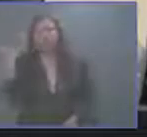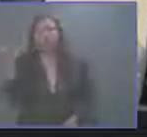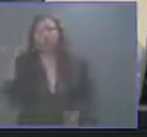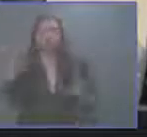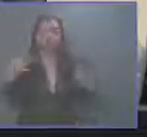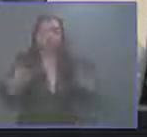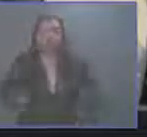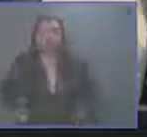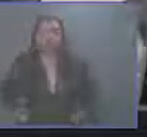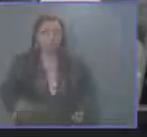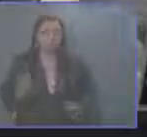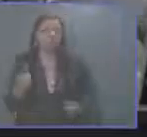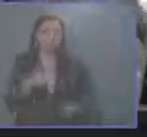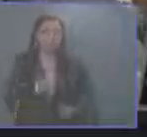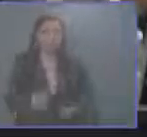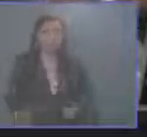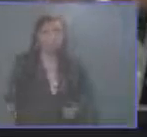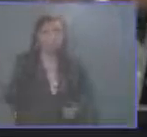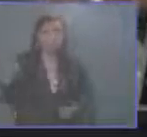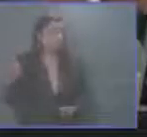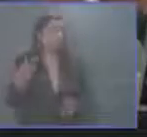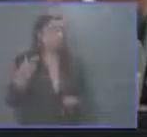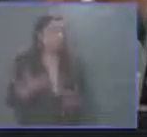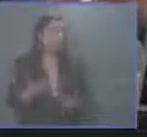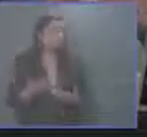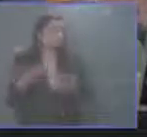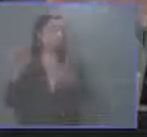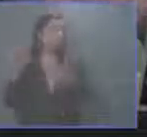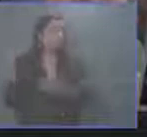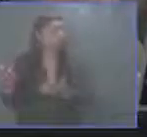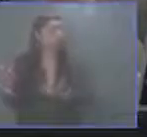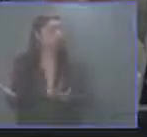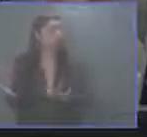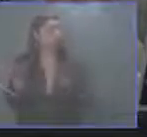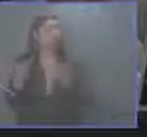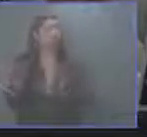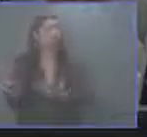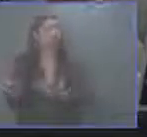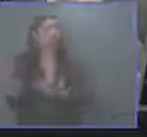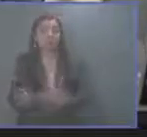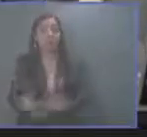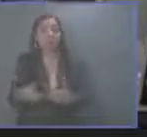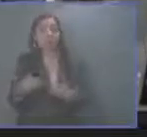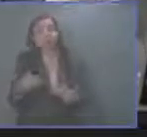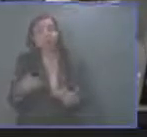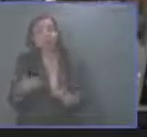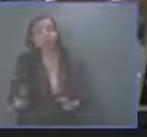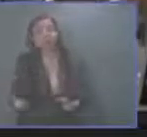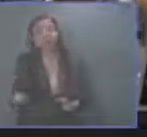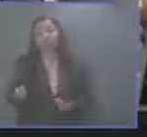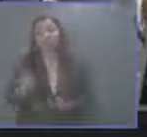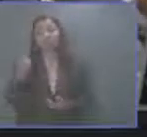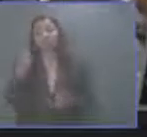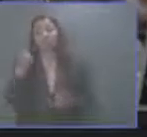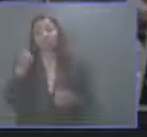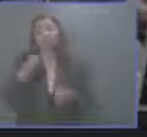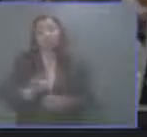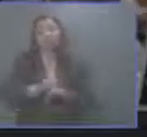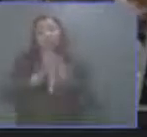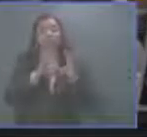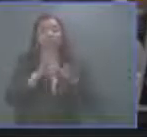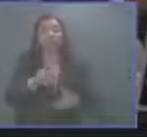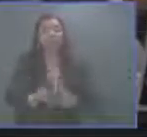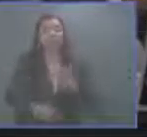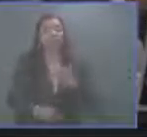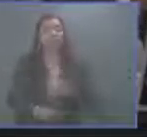muchos de estos funcionarios y hay que ayudarles hay que orientarlos porque no han estado muy claros de cómo son los